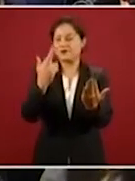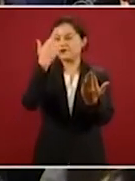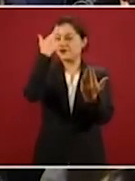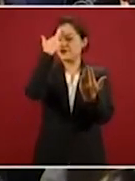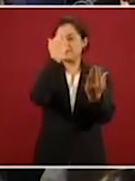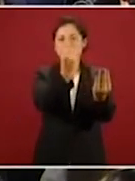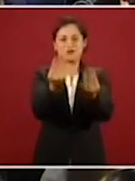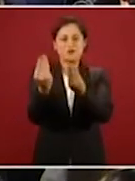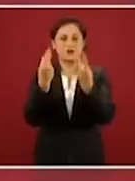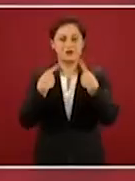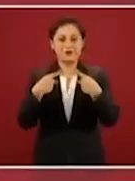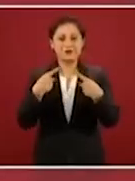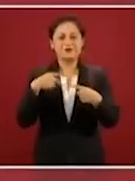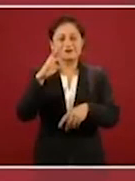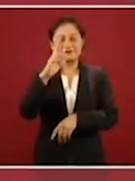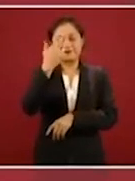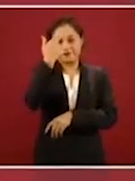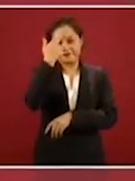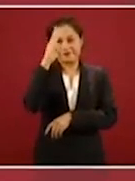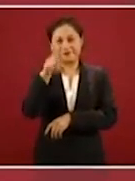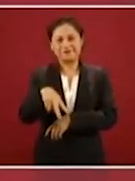de mexicanos.